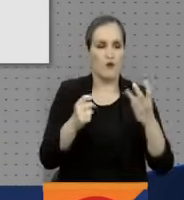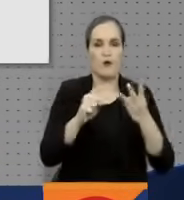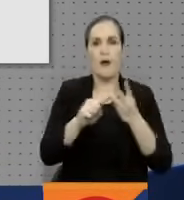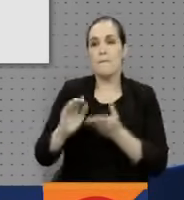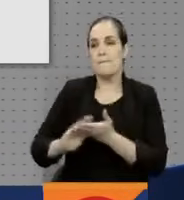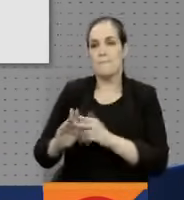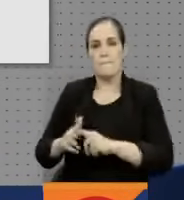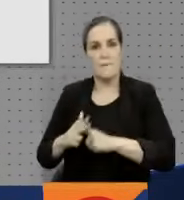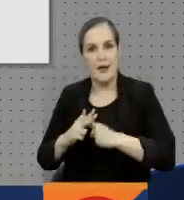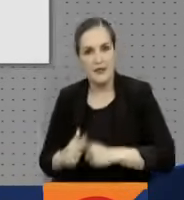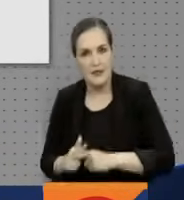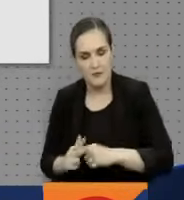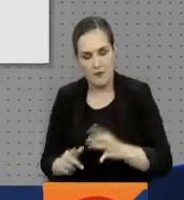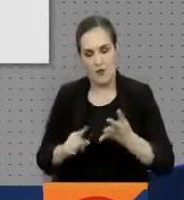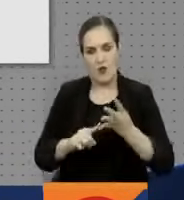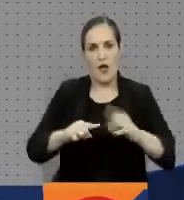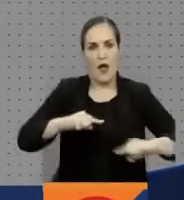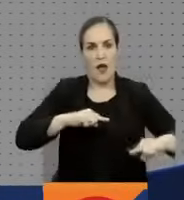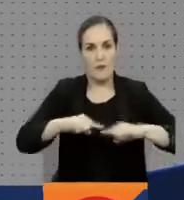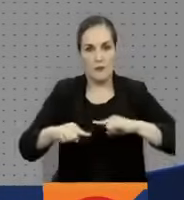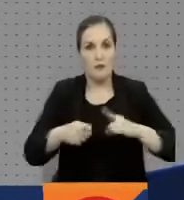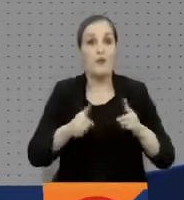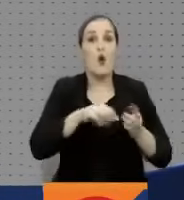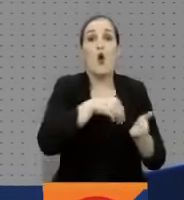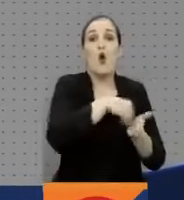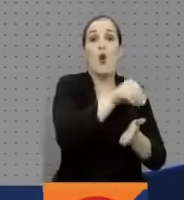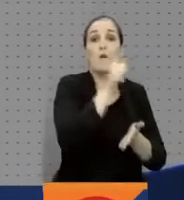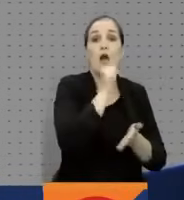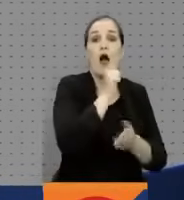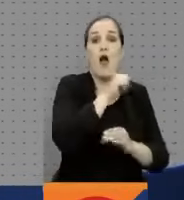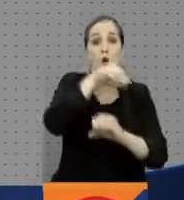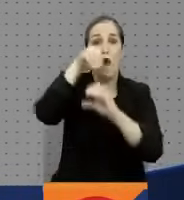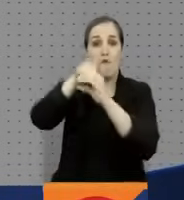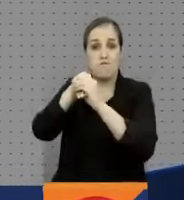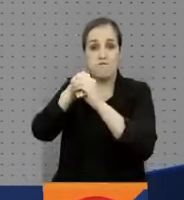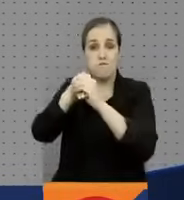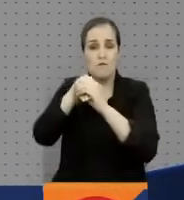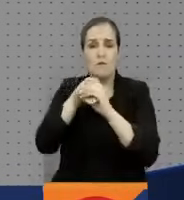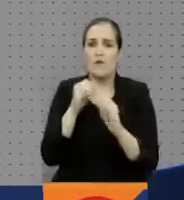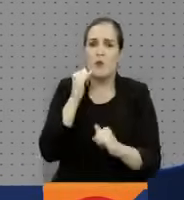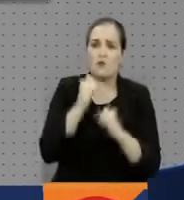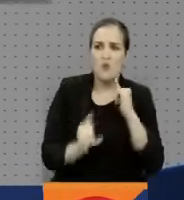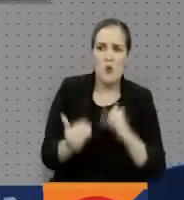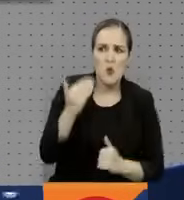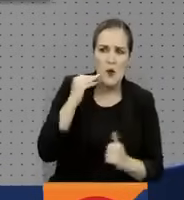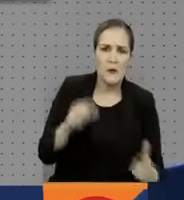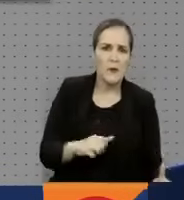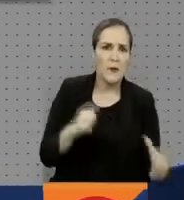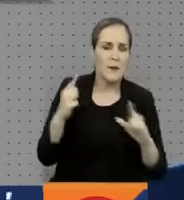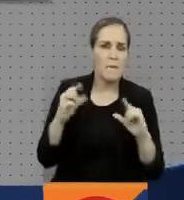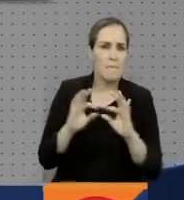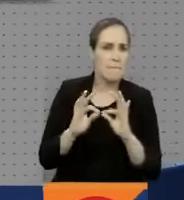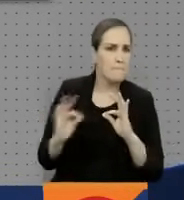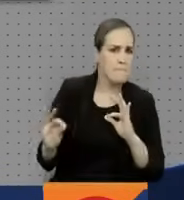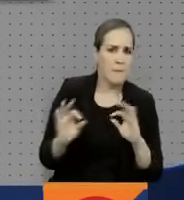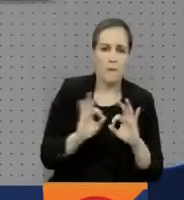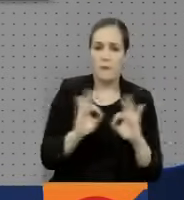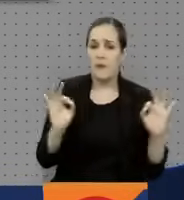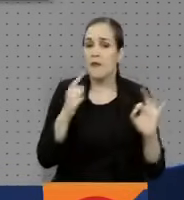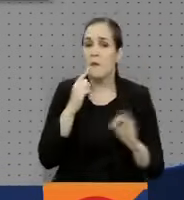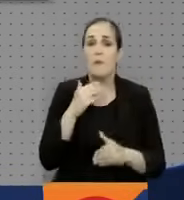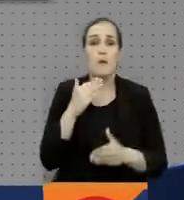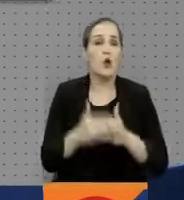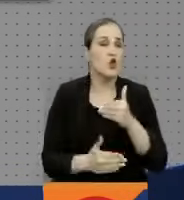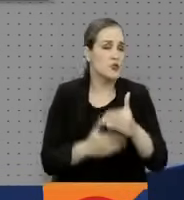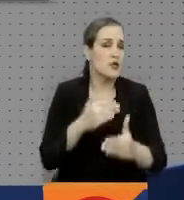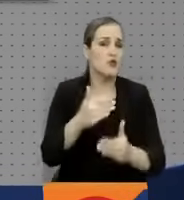procesos administrativos y la compra de agua finalmente gestión del riesgo no menciona cuándo estarían listos los carrotanques dijo que es un proceso